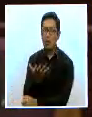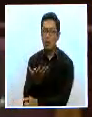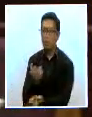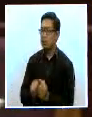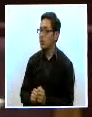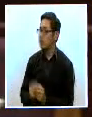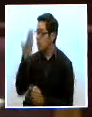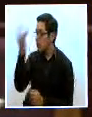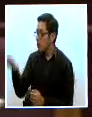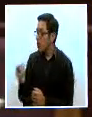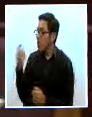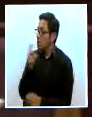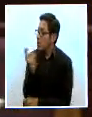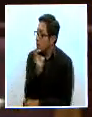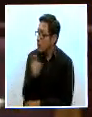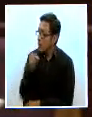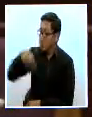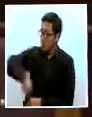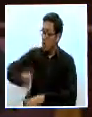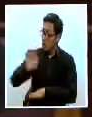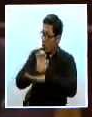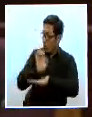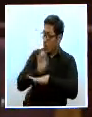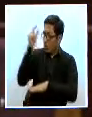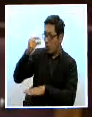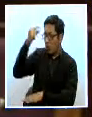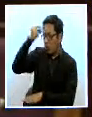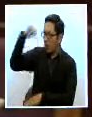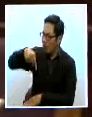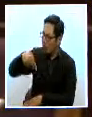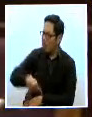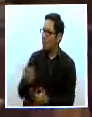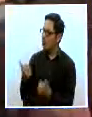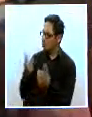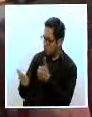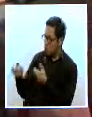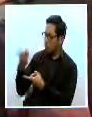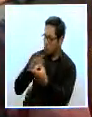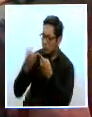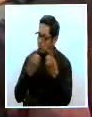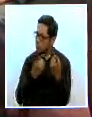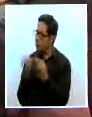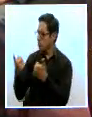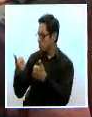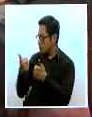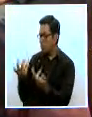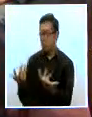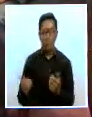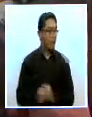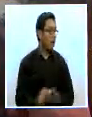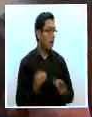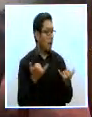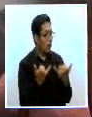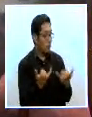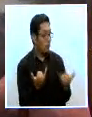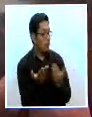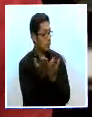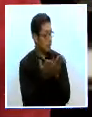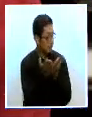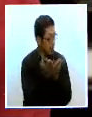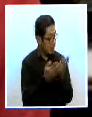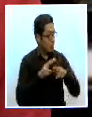a nuestros compañeros de tal manera que sepan que este gobierno se ha caracterizado por el diálogo ahora bien hablemos sobre la calidad del servicio que es lo que a muchos